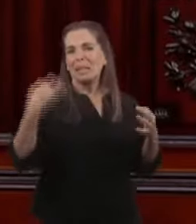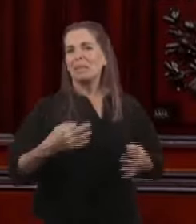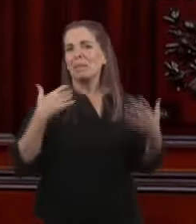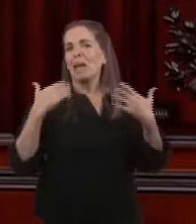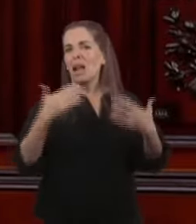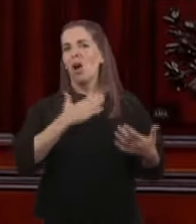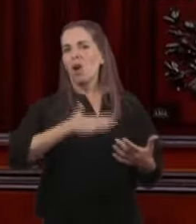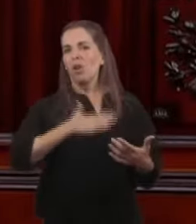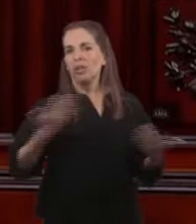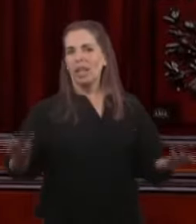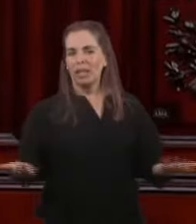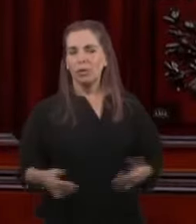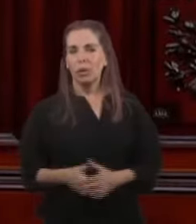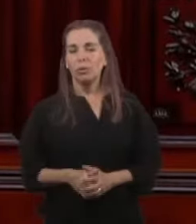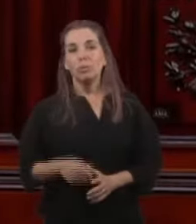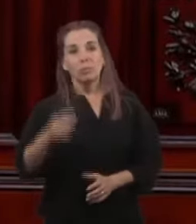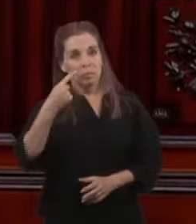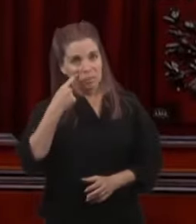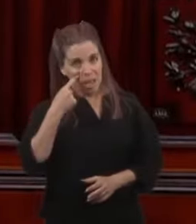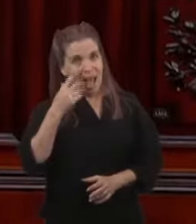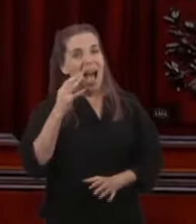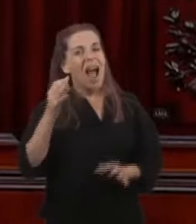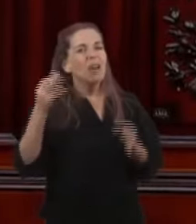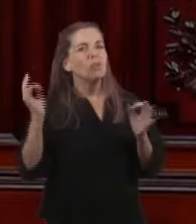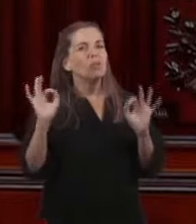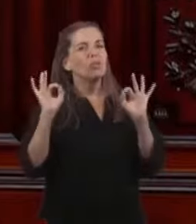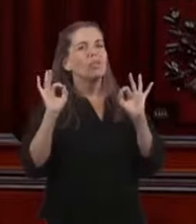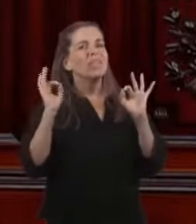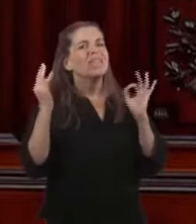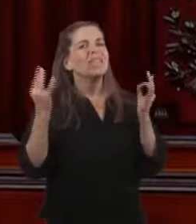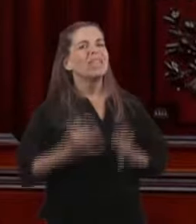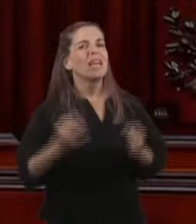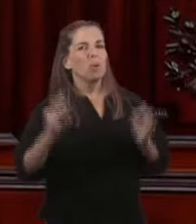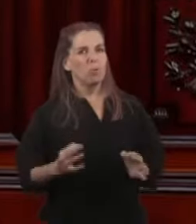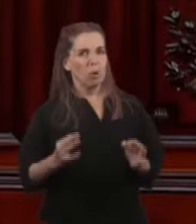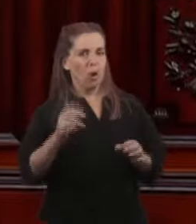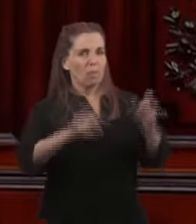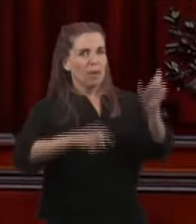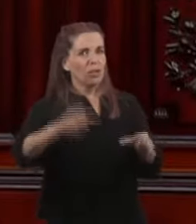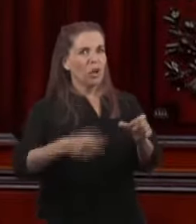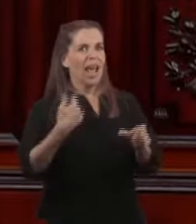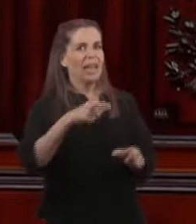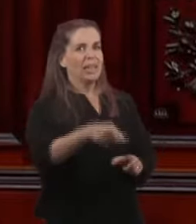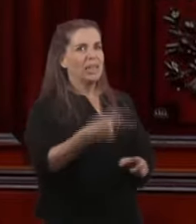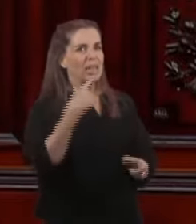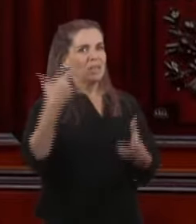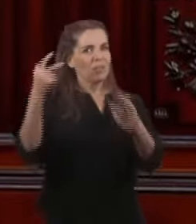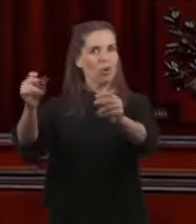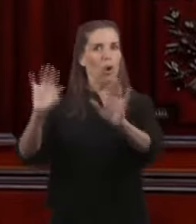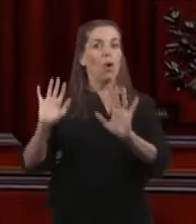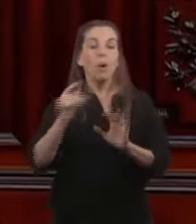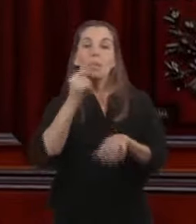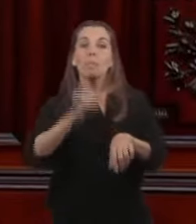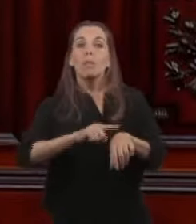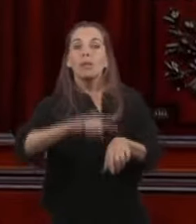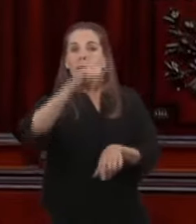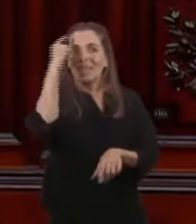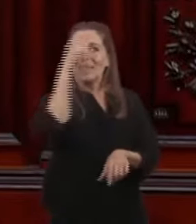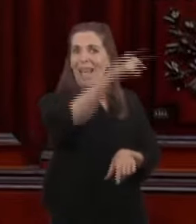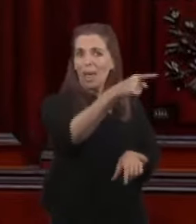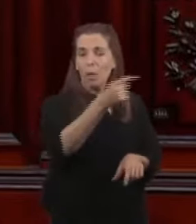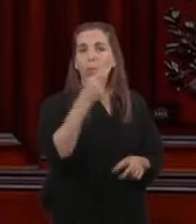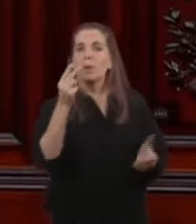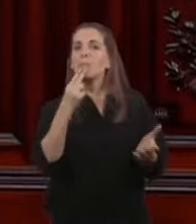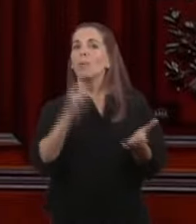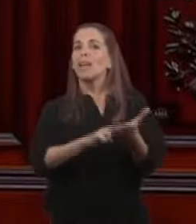Déjenme decir que hay algo que estoy seguro que los argentinos no van a permitir Y es que cuando el estado nacional elimine o baje un